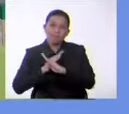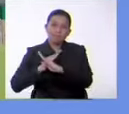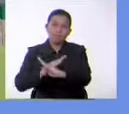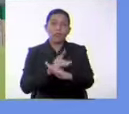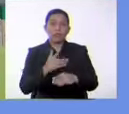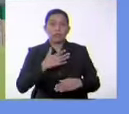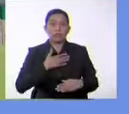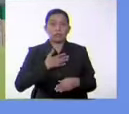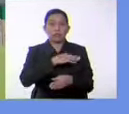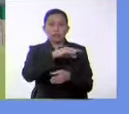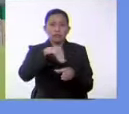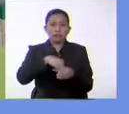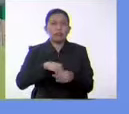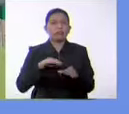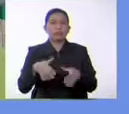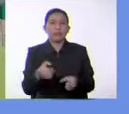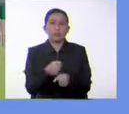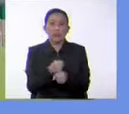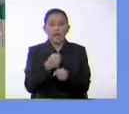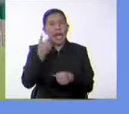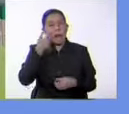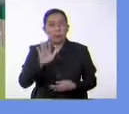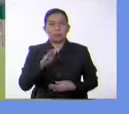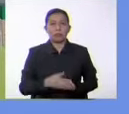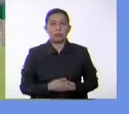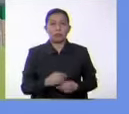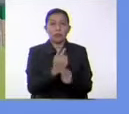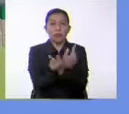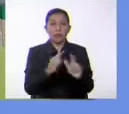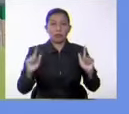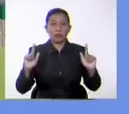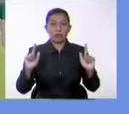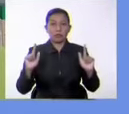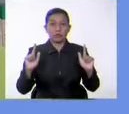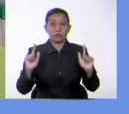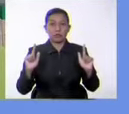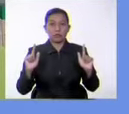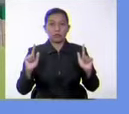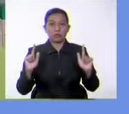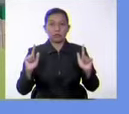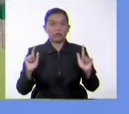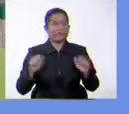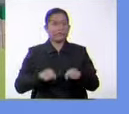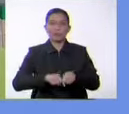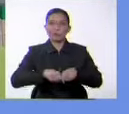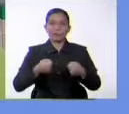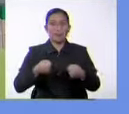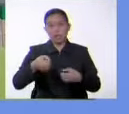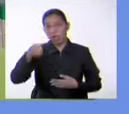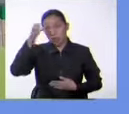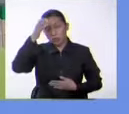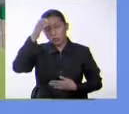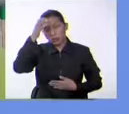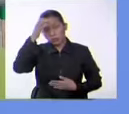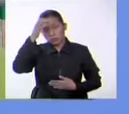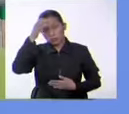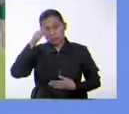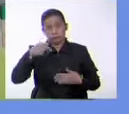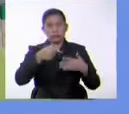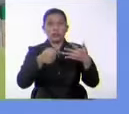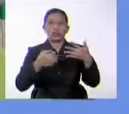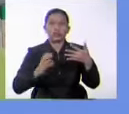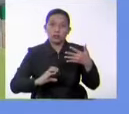mecanismos para garantizar, por ejemplo, la libertad, que no se violen los preceptos que existen dentro de la